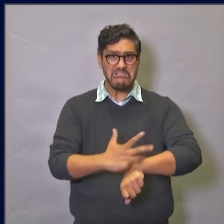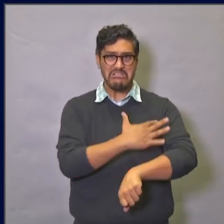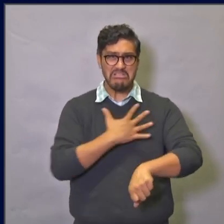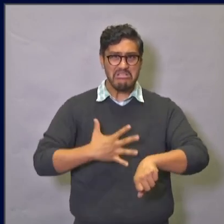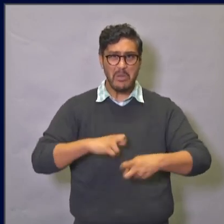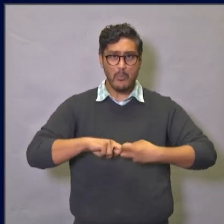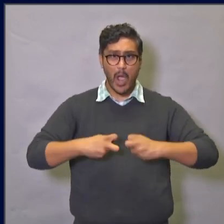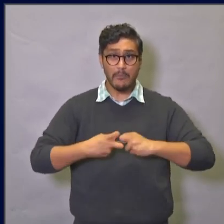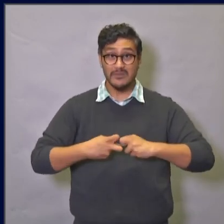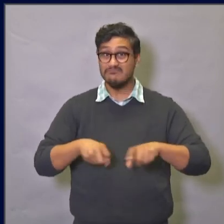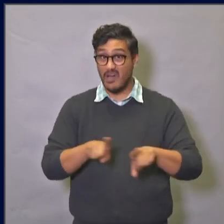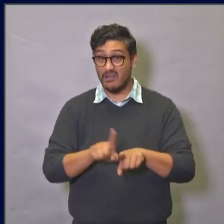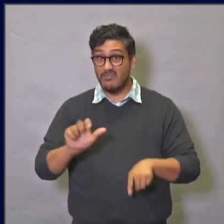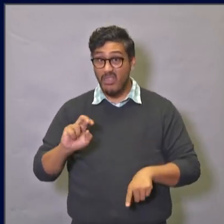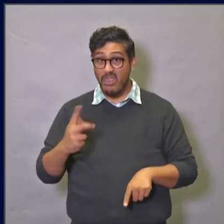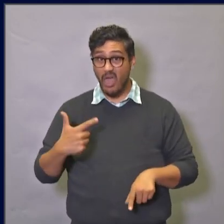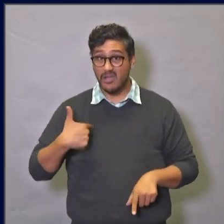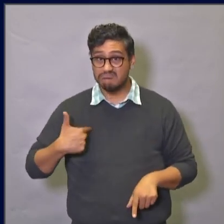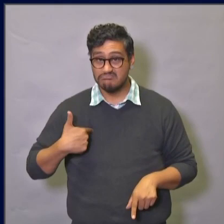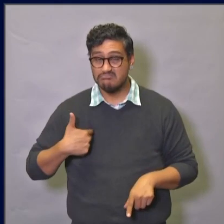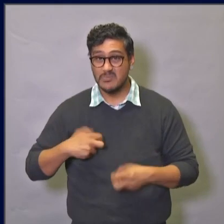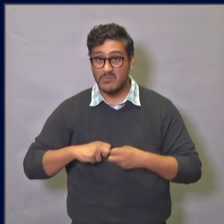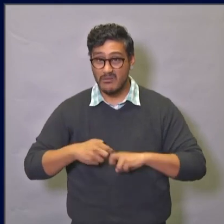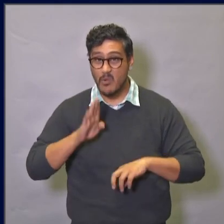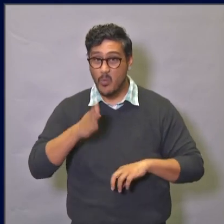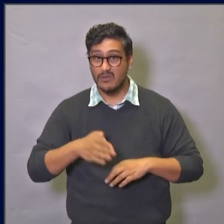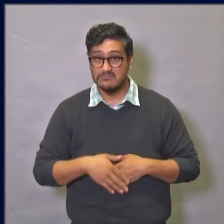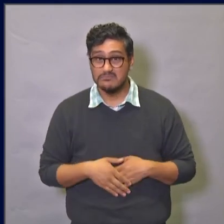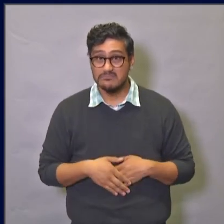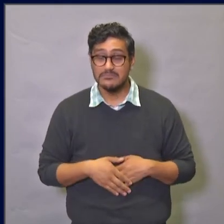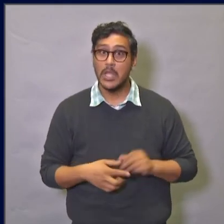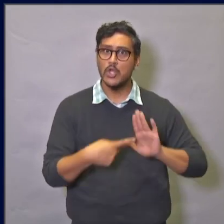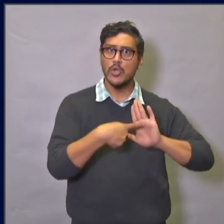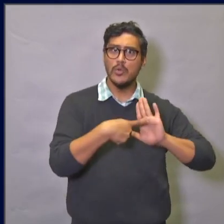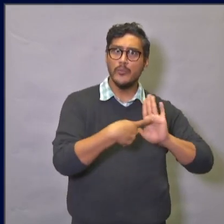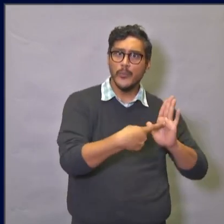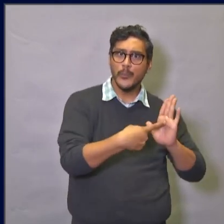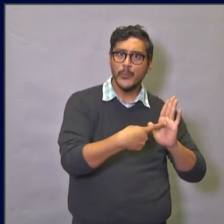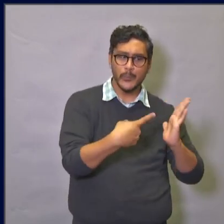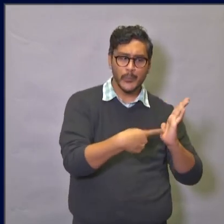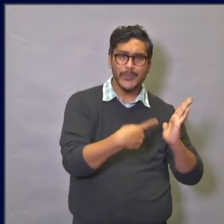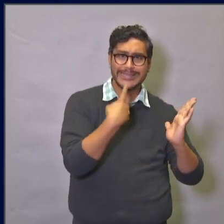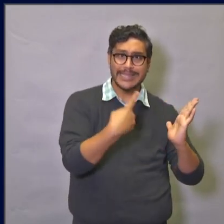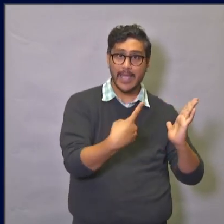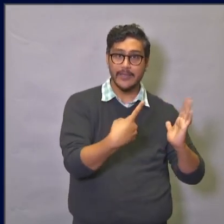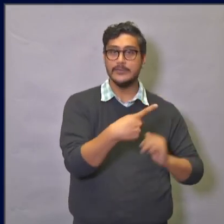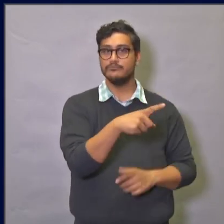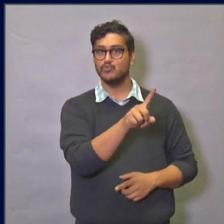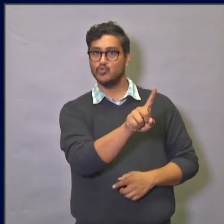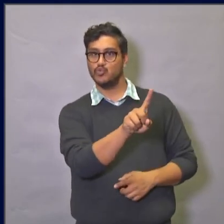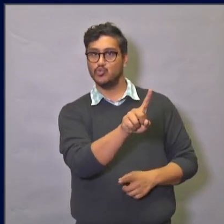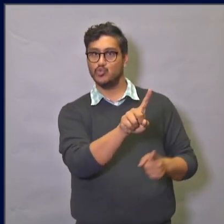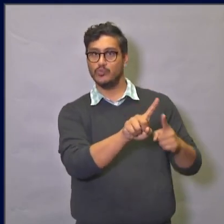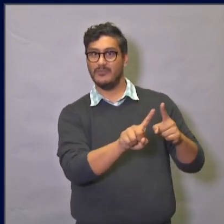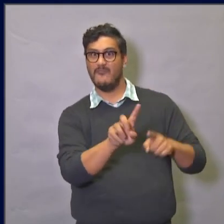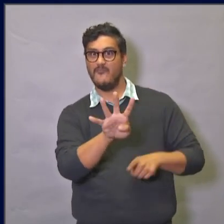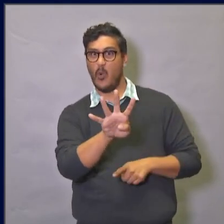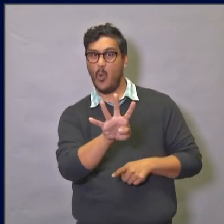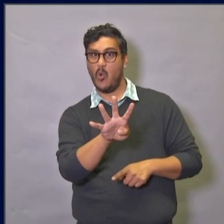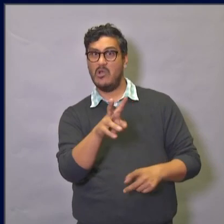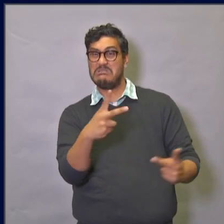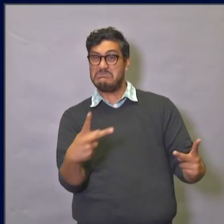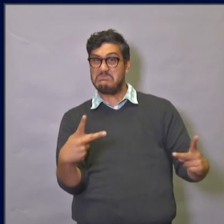pulmonar. Estudios recientes han demostrado que las personas que fuman tienen entre 2 y 4 veces